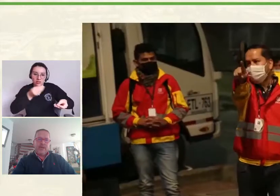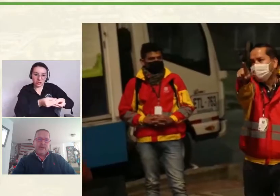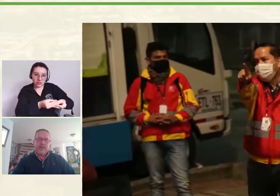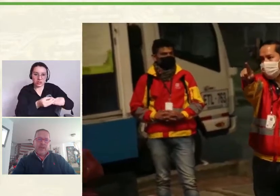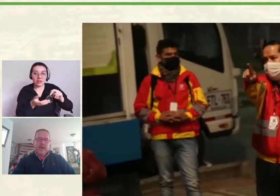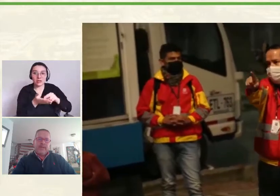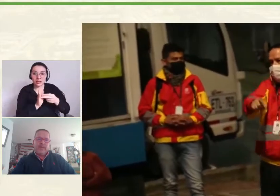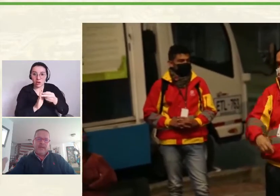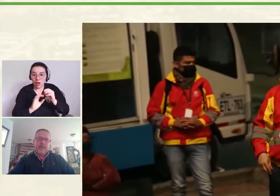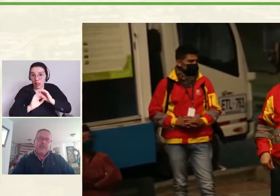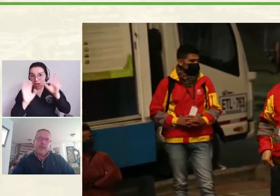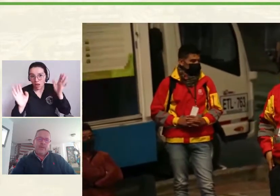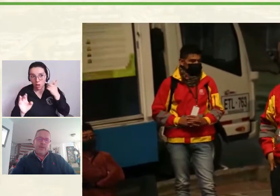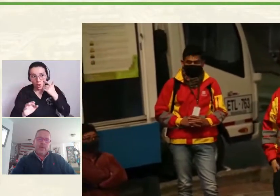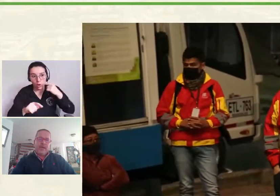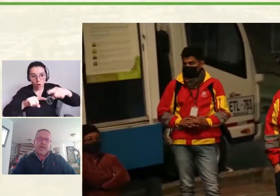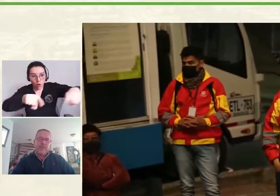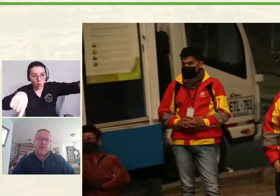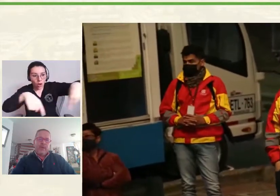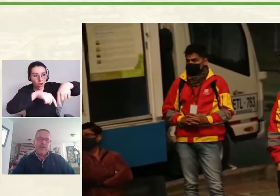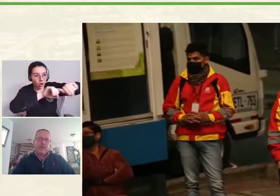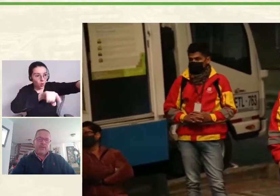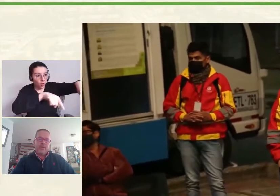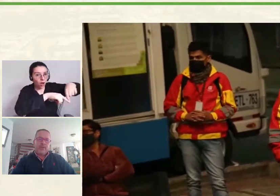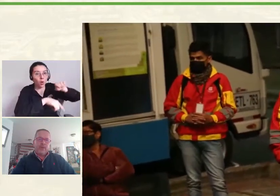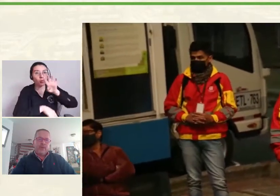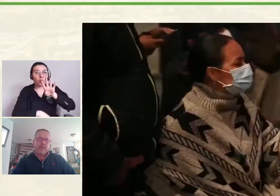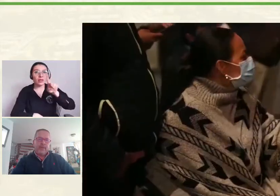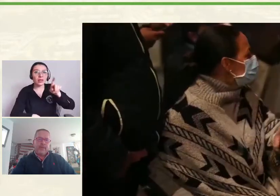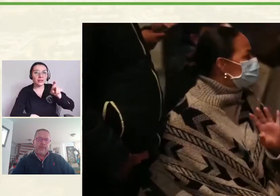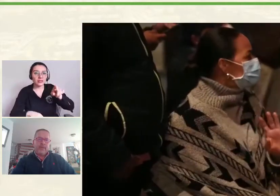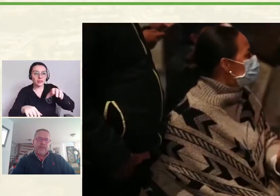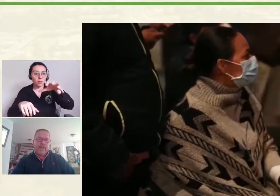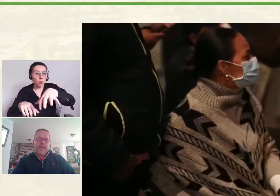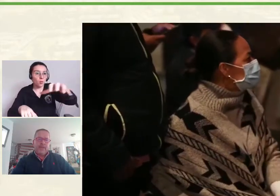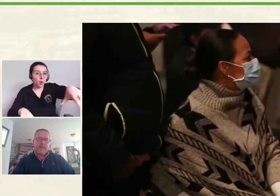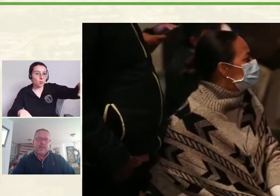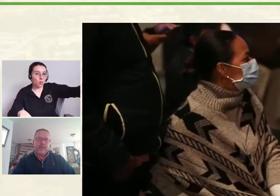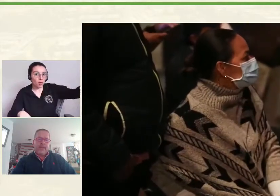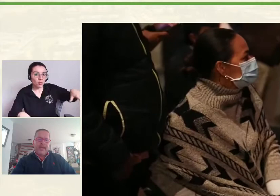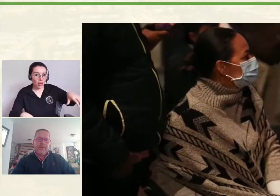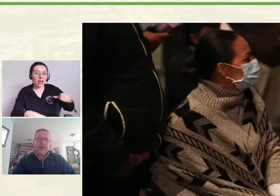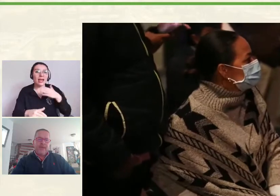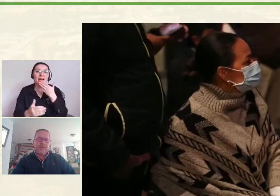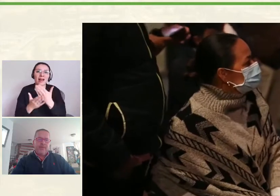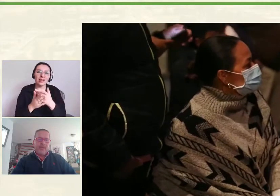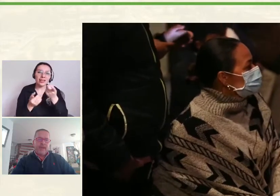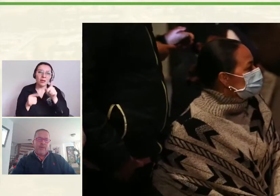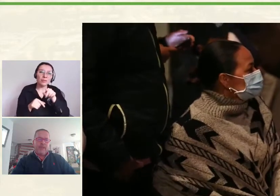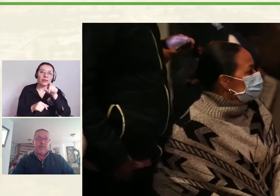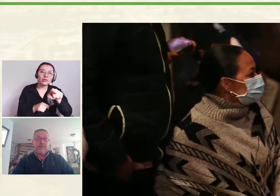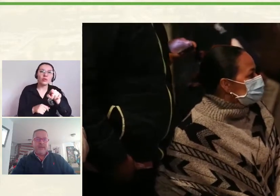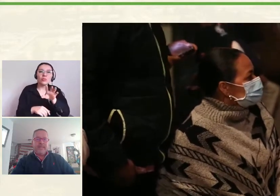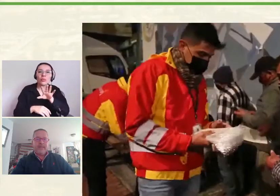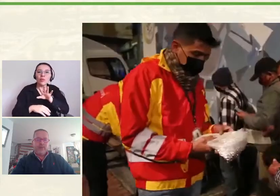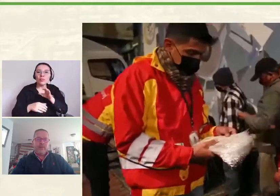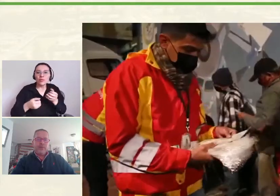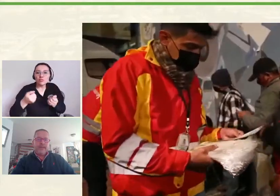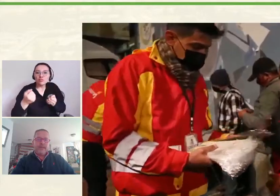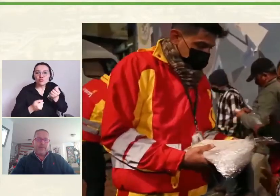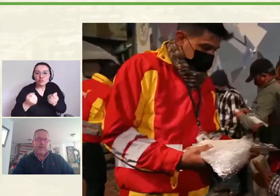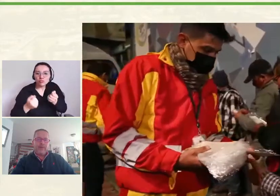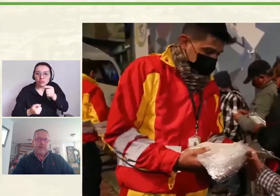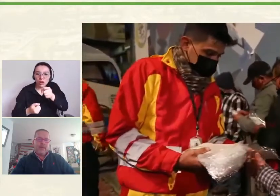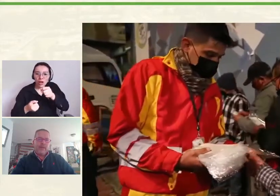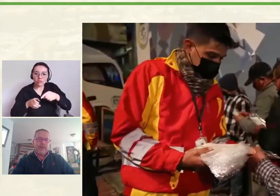los beneficiados. Ahí también tenemos el apoyo de la unidad móvil que nos prestó muy cordialmente la Dirección Técnica de Predios, la cual también facilita mucho